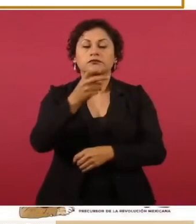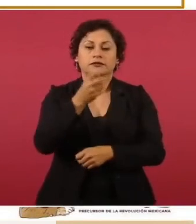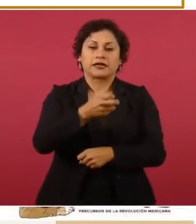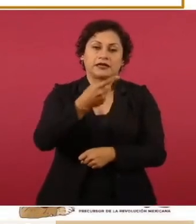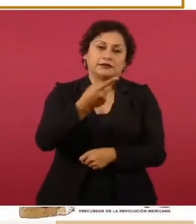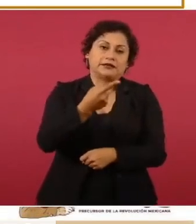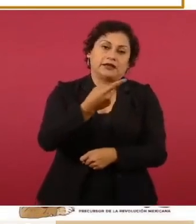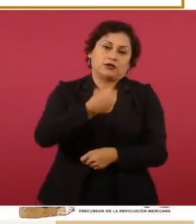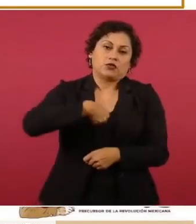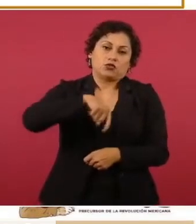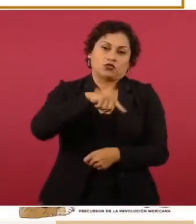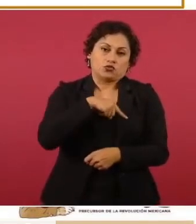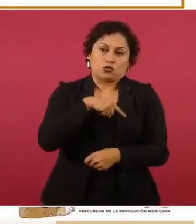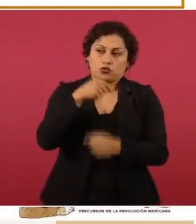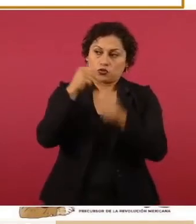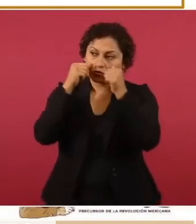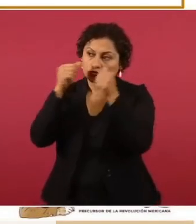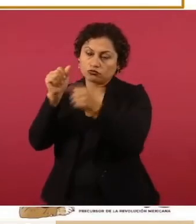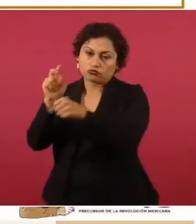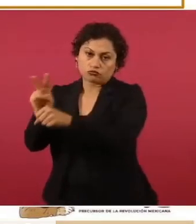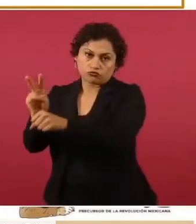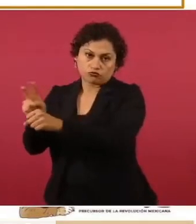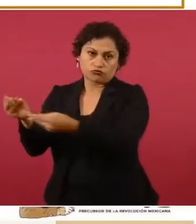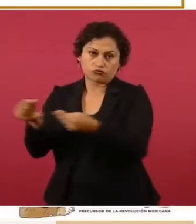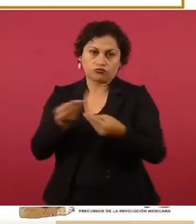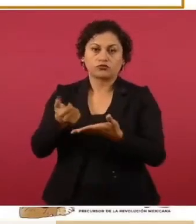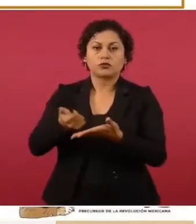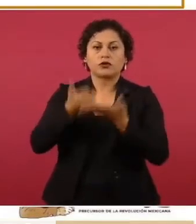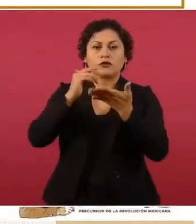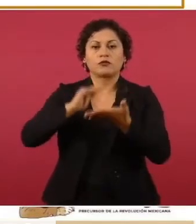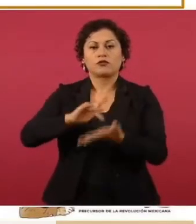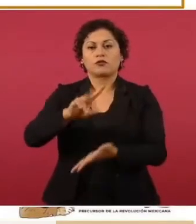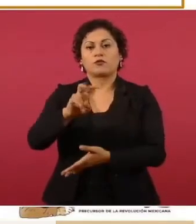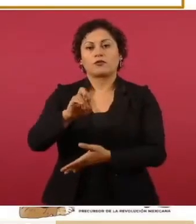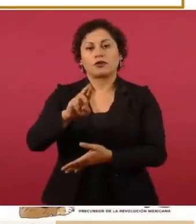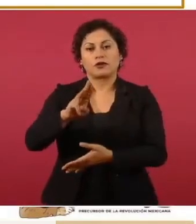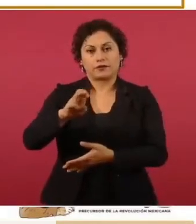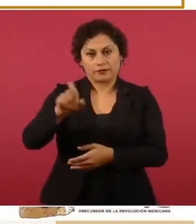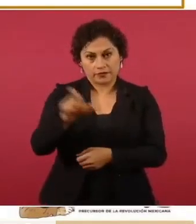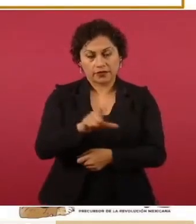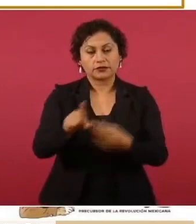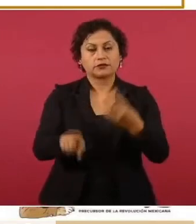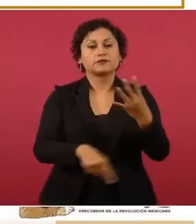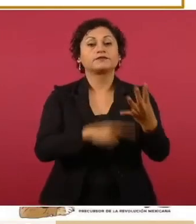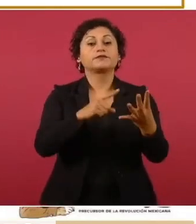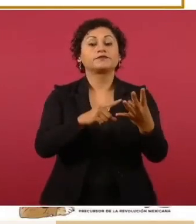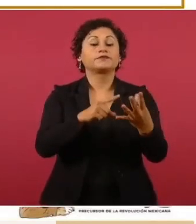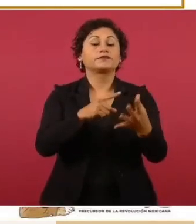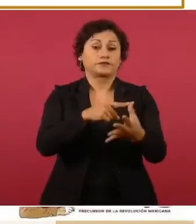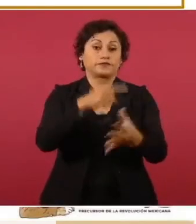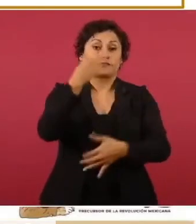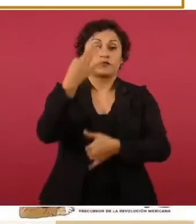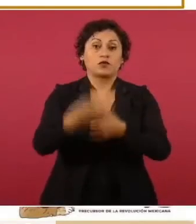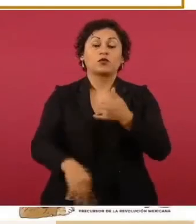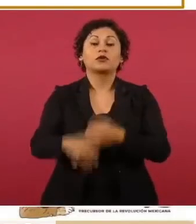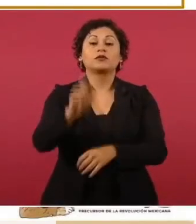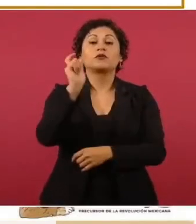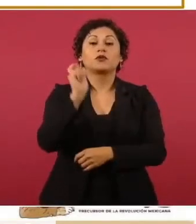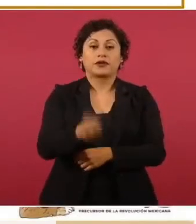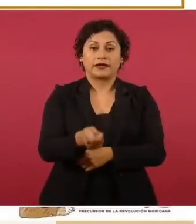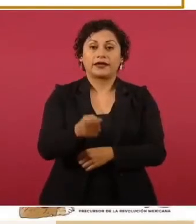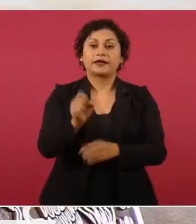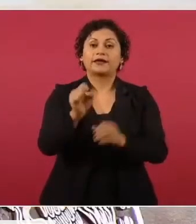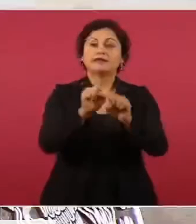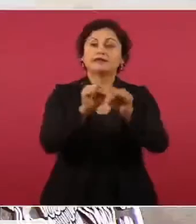trabajando con Birmex. Y finalmente, el implementar un sistema de administración de